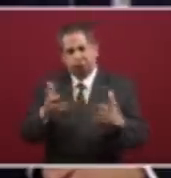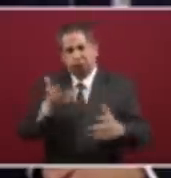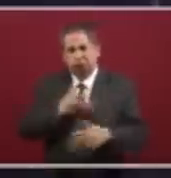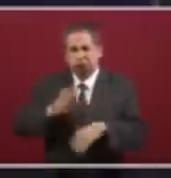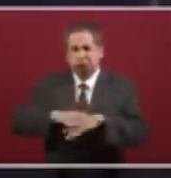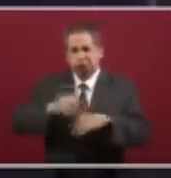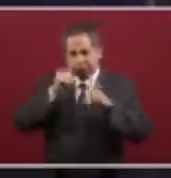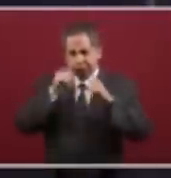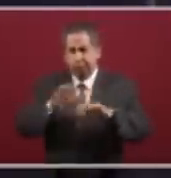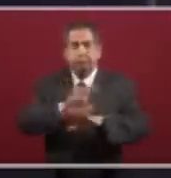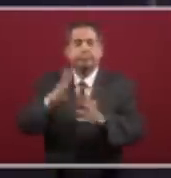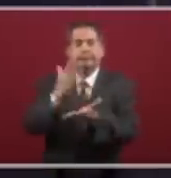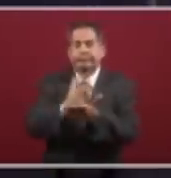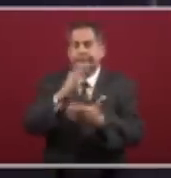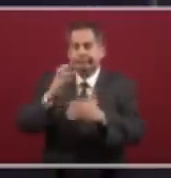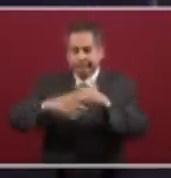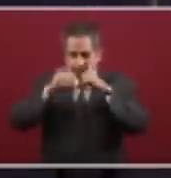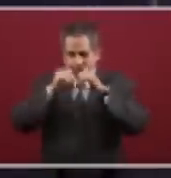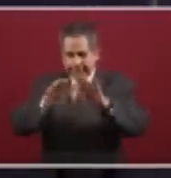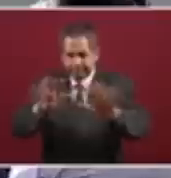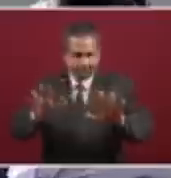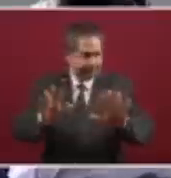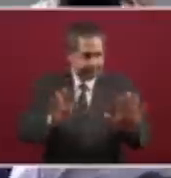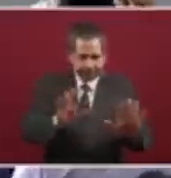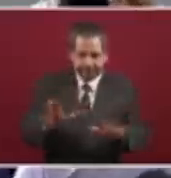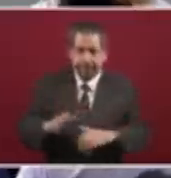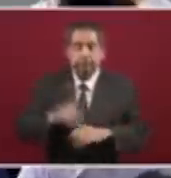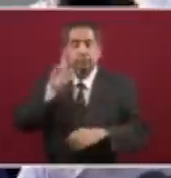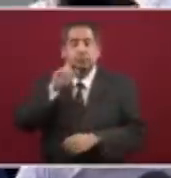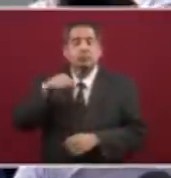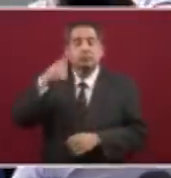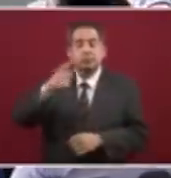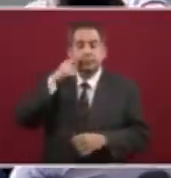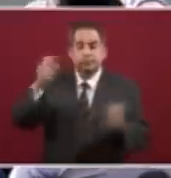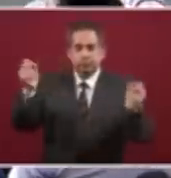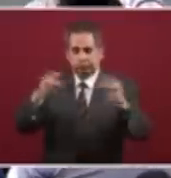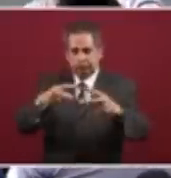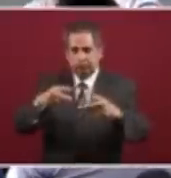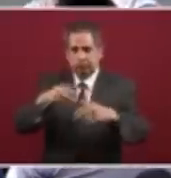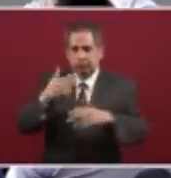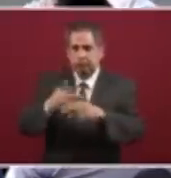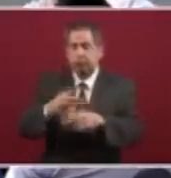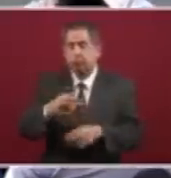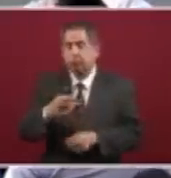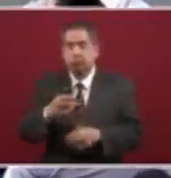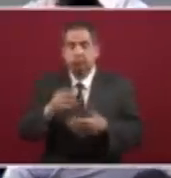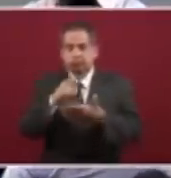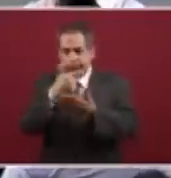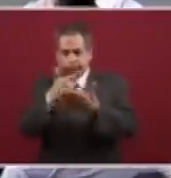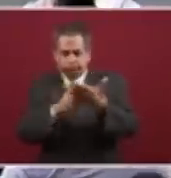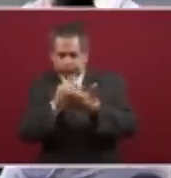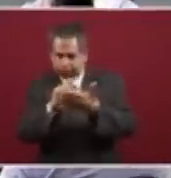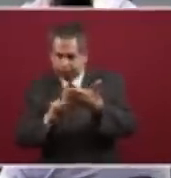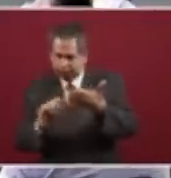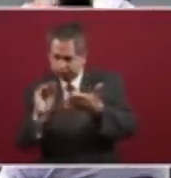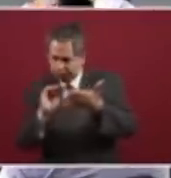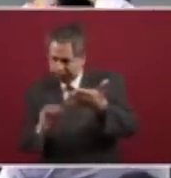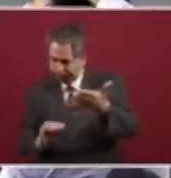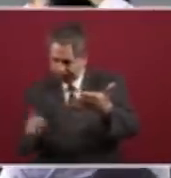ya hasta ahí la dejo la dejamos mañana nos vemos sí apúntense este